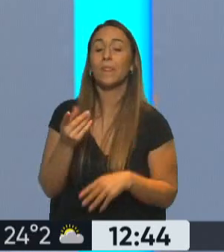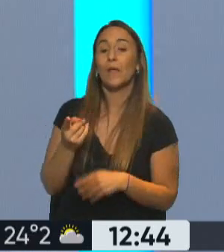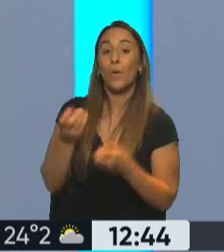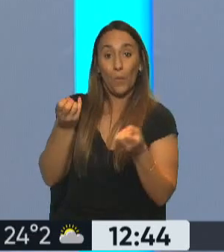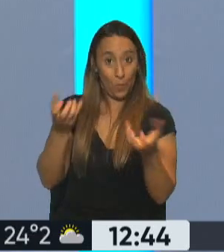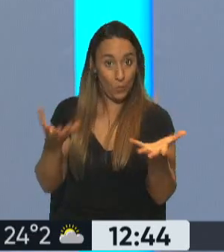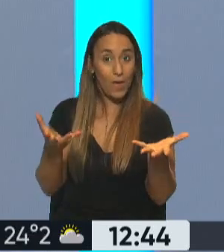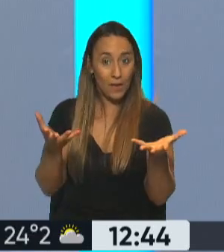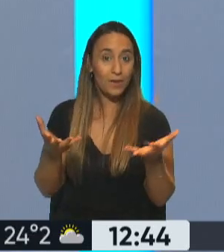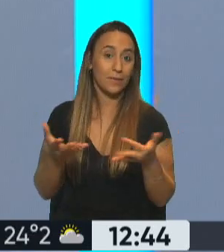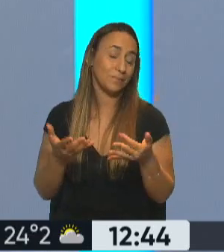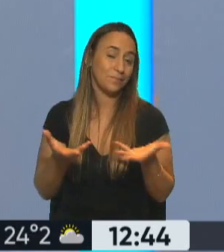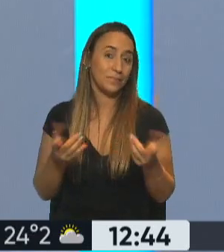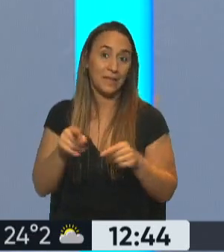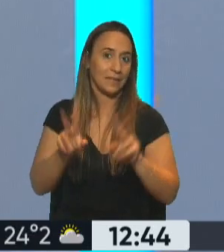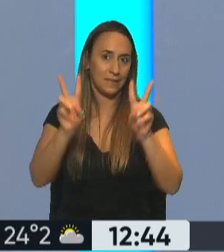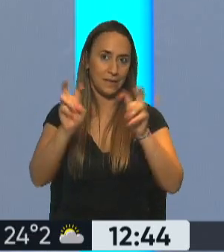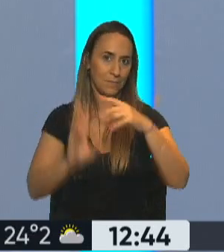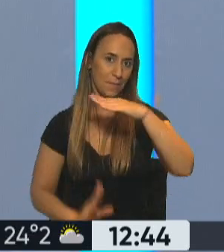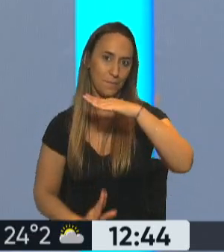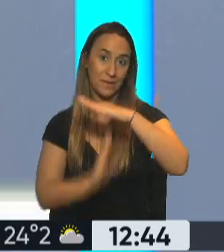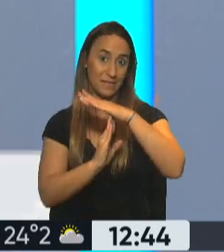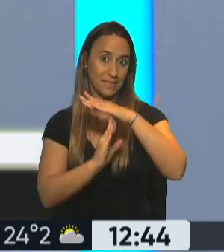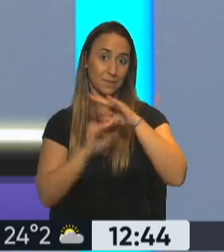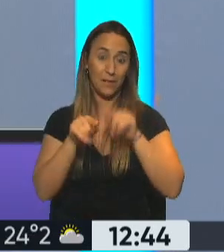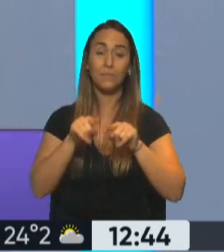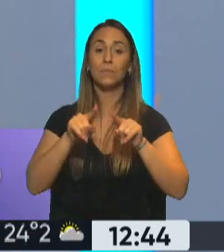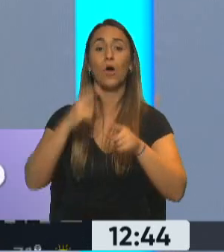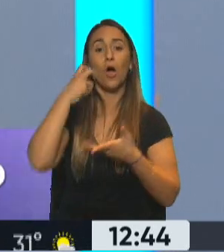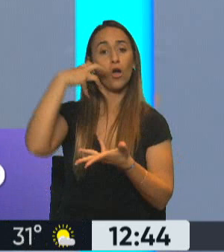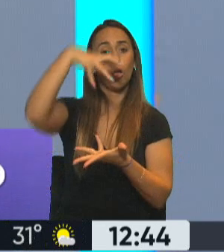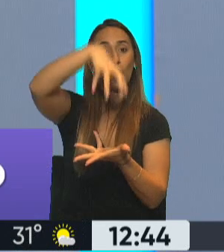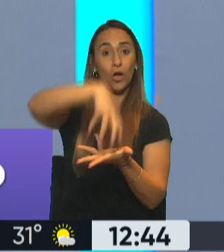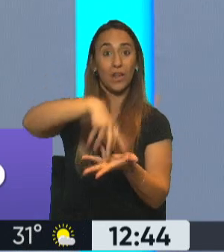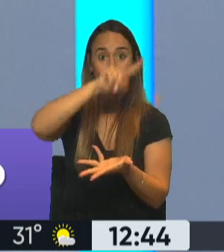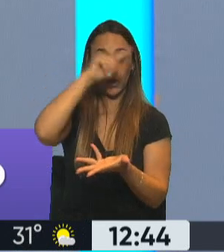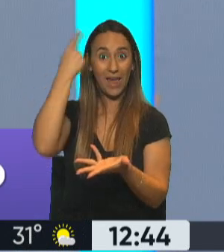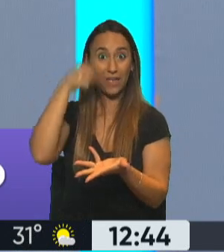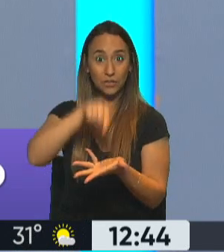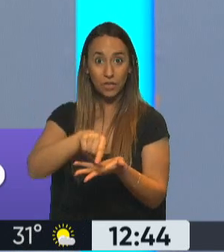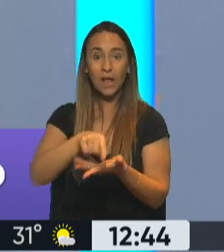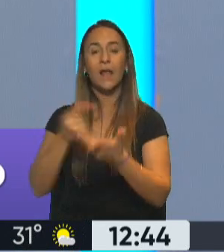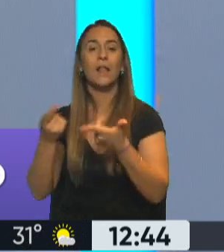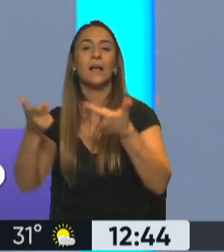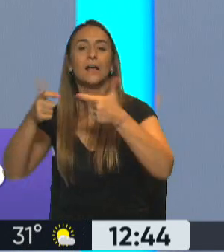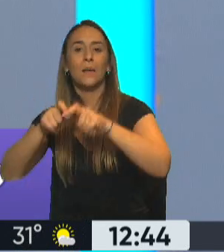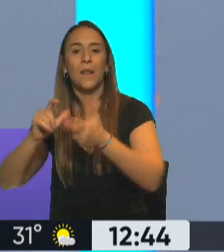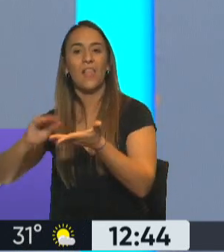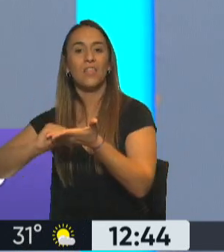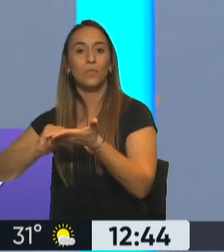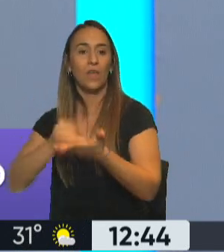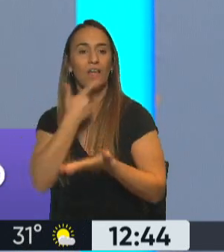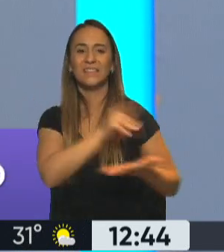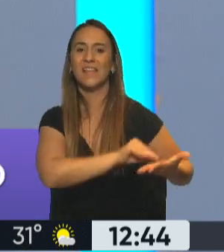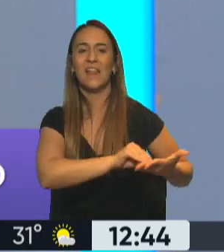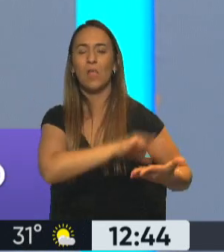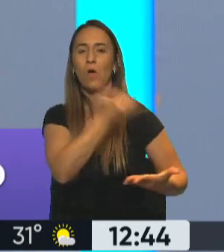Bueno, sí, sin lugar a dudas es el tema central por estas horas en el Congreso de la Nación, por lo menos desde la Cámara de Diputados. El Senado está con otra